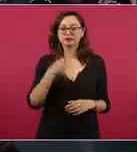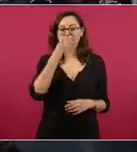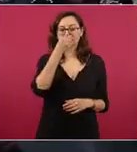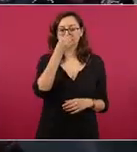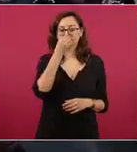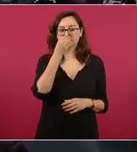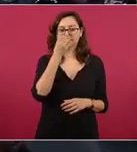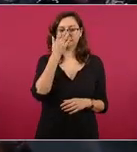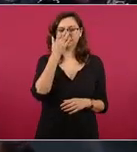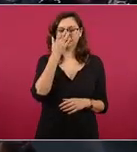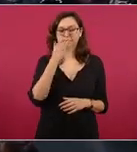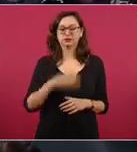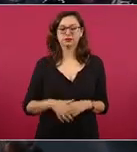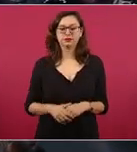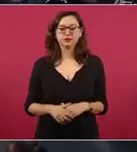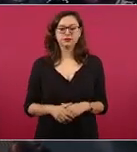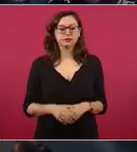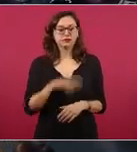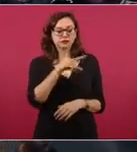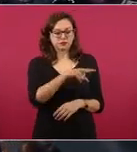A ver si no encuentras